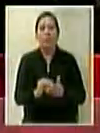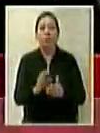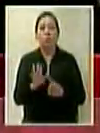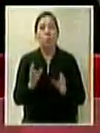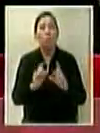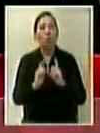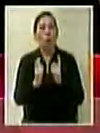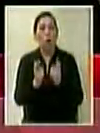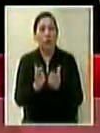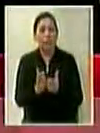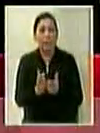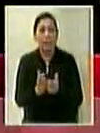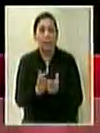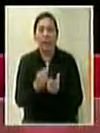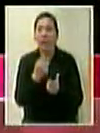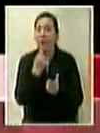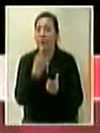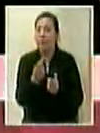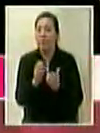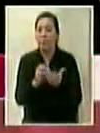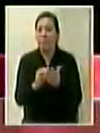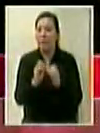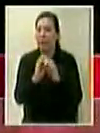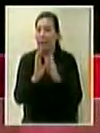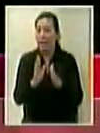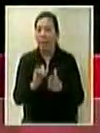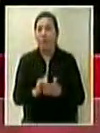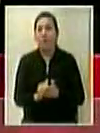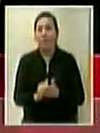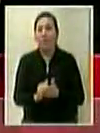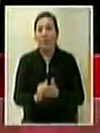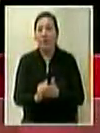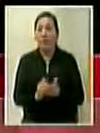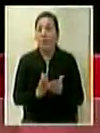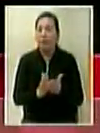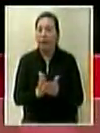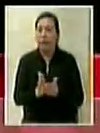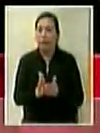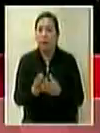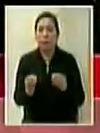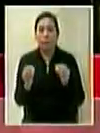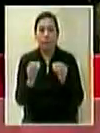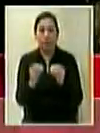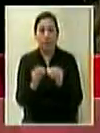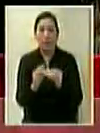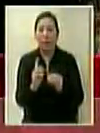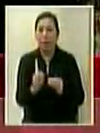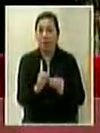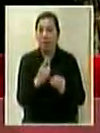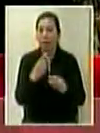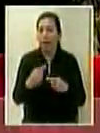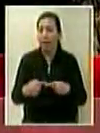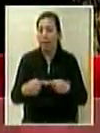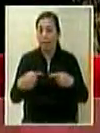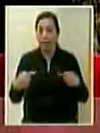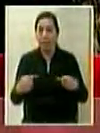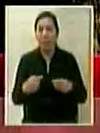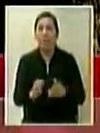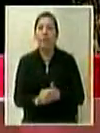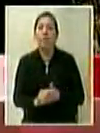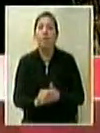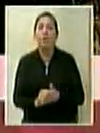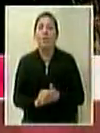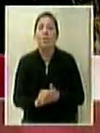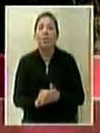sus congresistas señales claras de unidad. En el debate interno caben la discrepancia y la